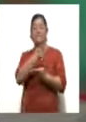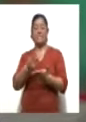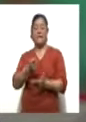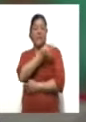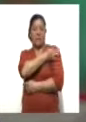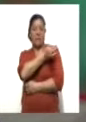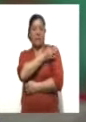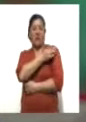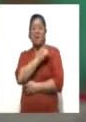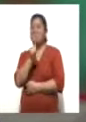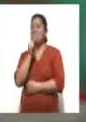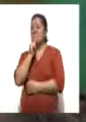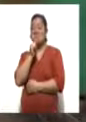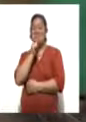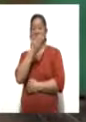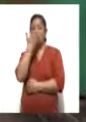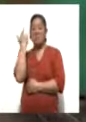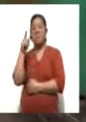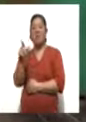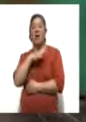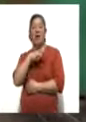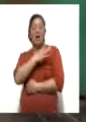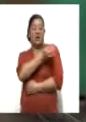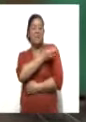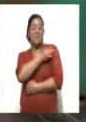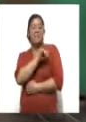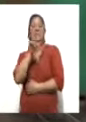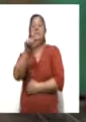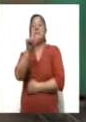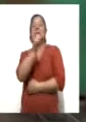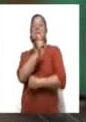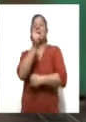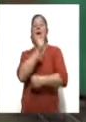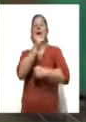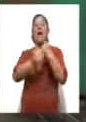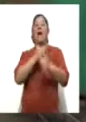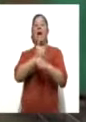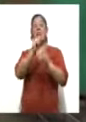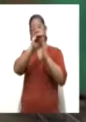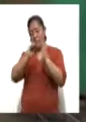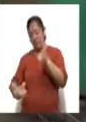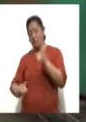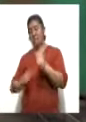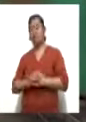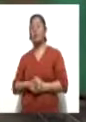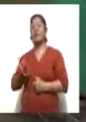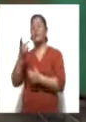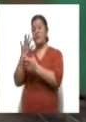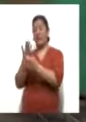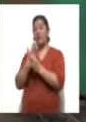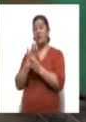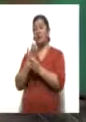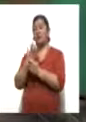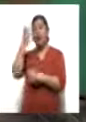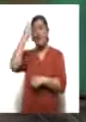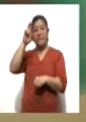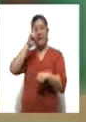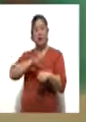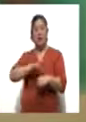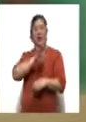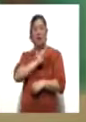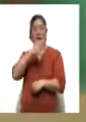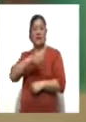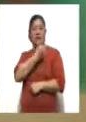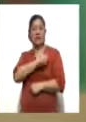contemplado la inmunización de menores de 16 años de edad, informó Ricardo Cortés Alcala, director general de Promoción de la Salud. Al